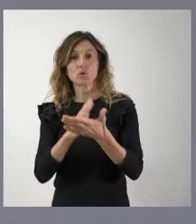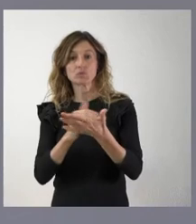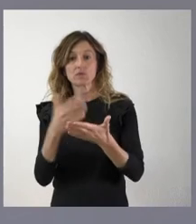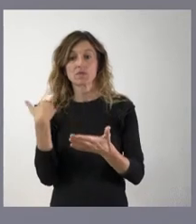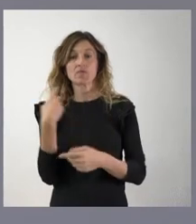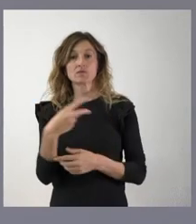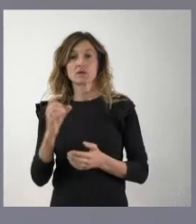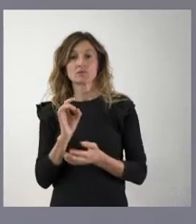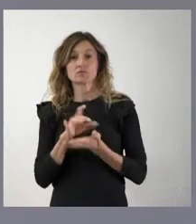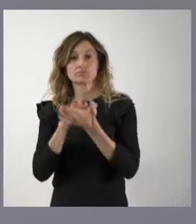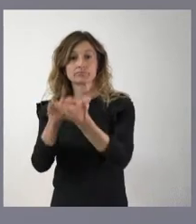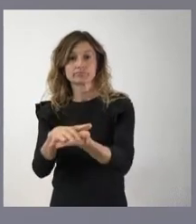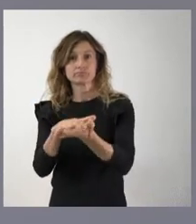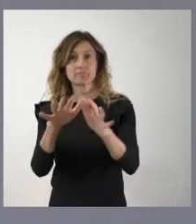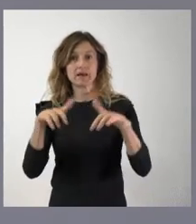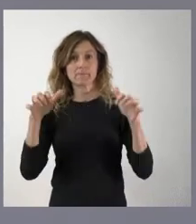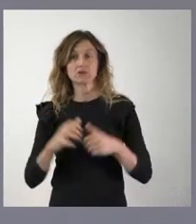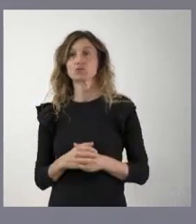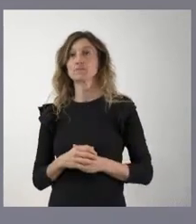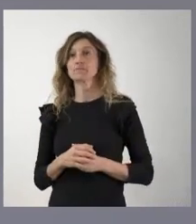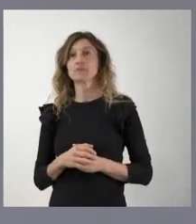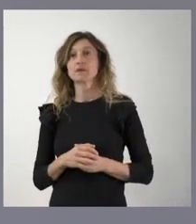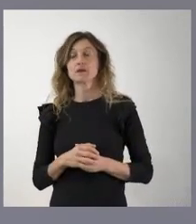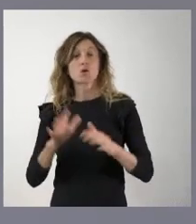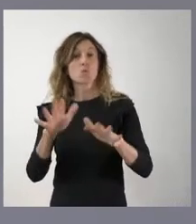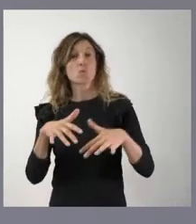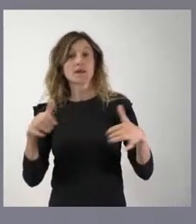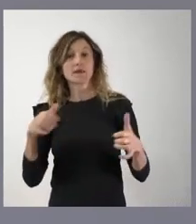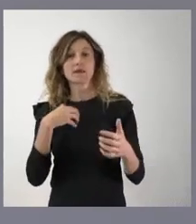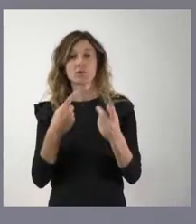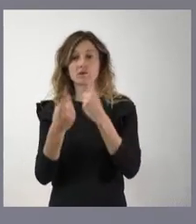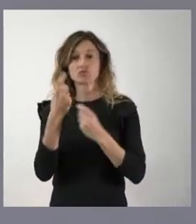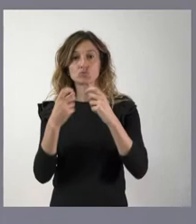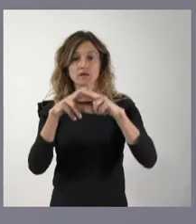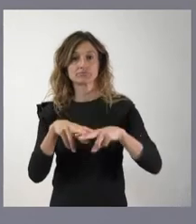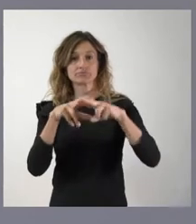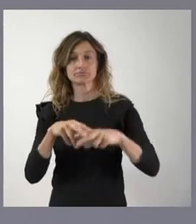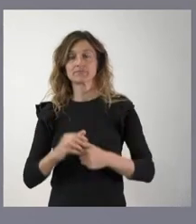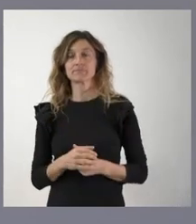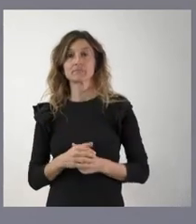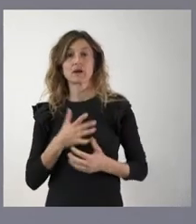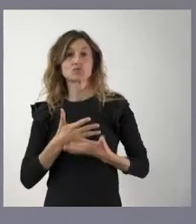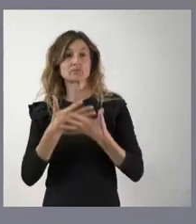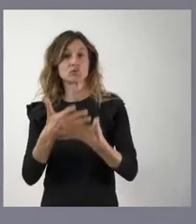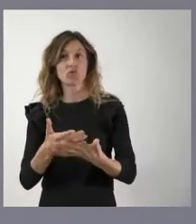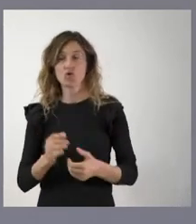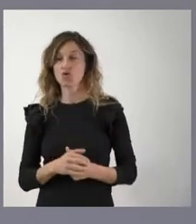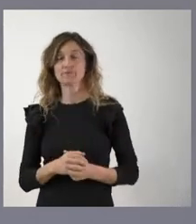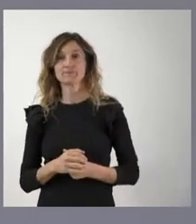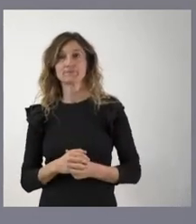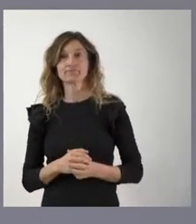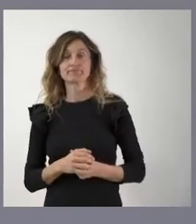15 días que está en el parlamento autonómico y cualquier parlamentario Auto se puede consultarlo y está su disposición y por tanto